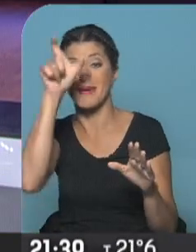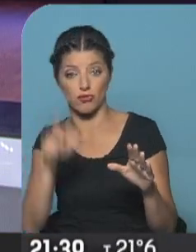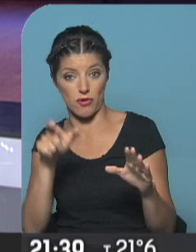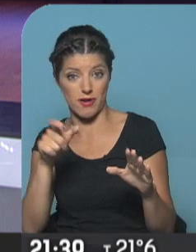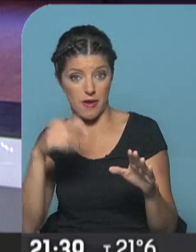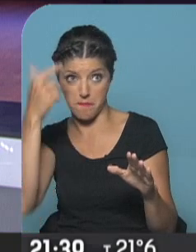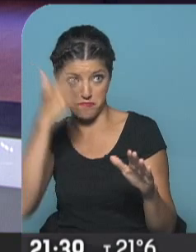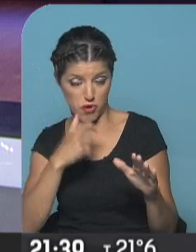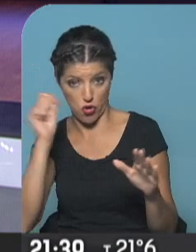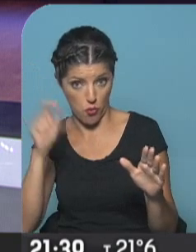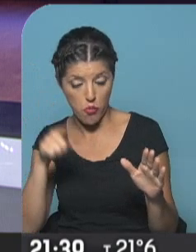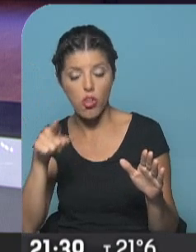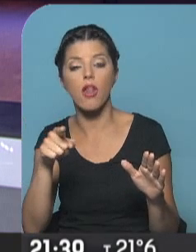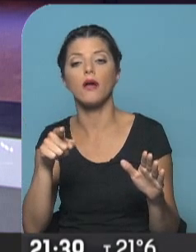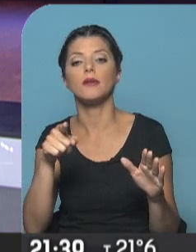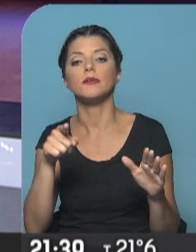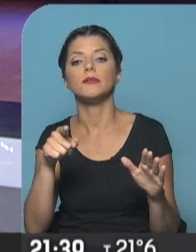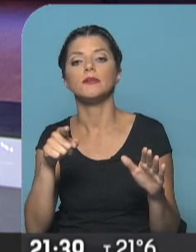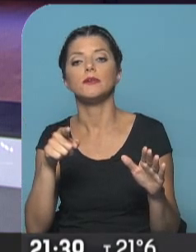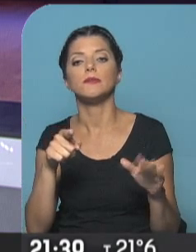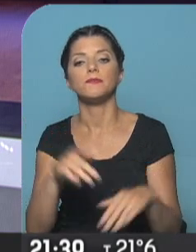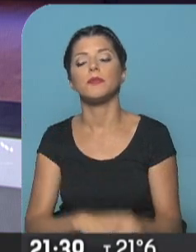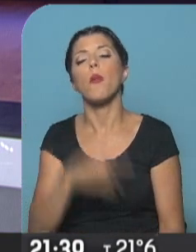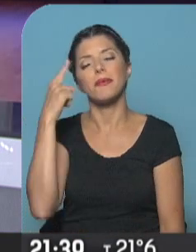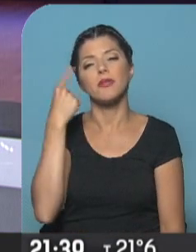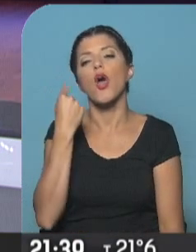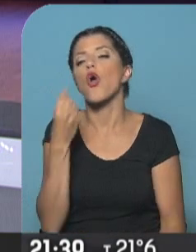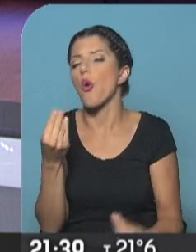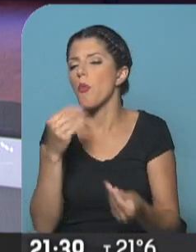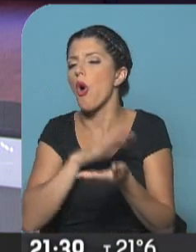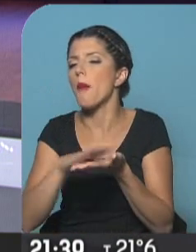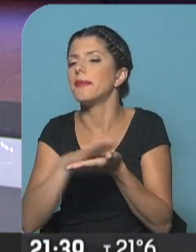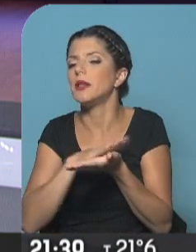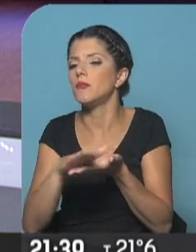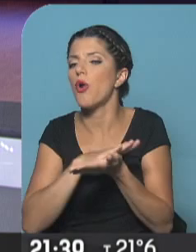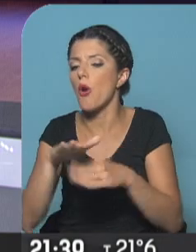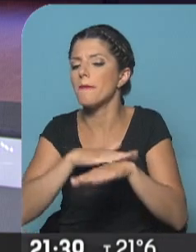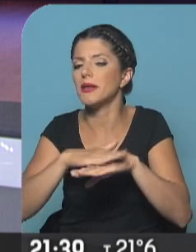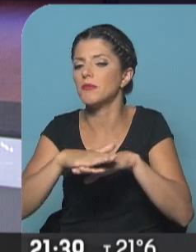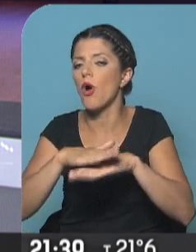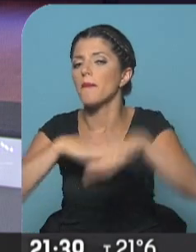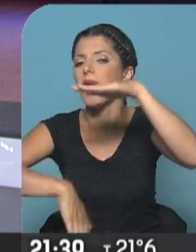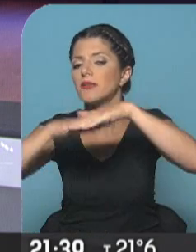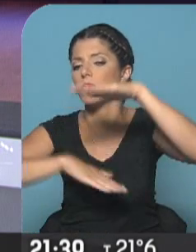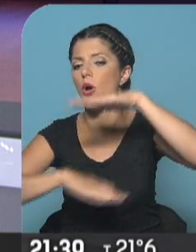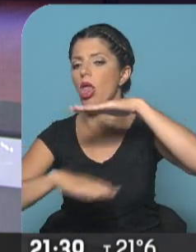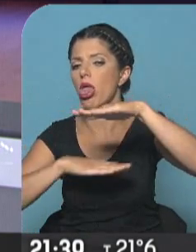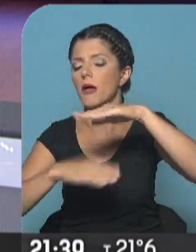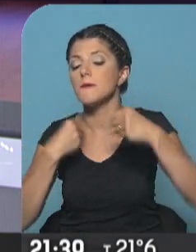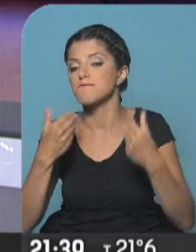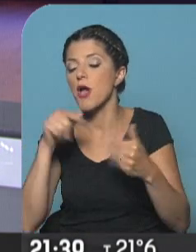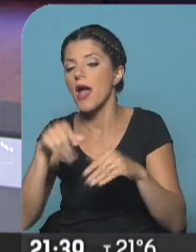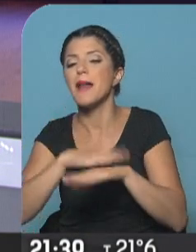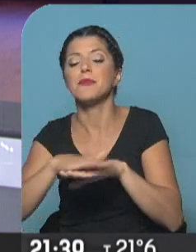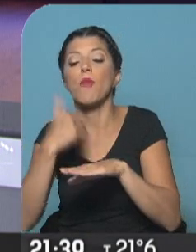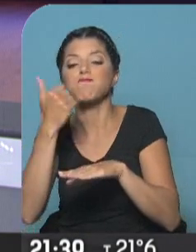físicas. Hay que ver cómo se define el monto mínimo. El monto mínimo no se sabe todavía si va a medirse en función